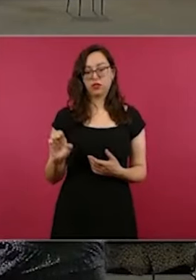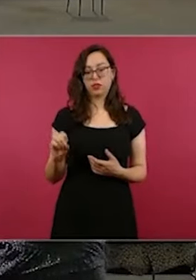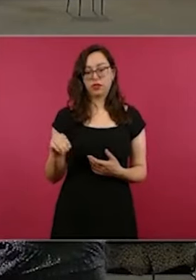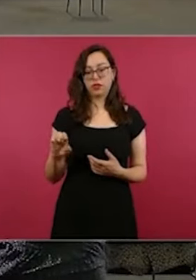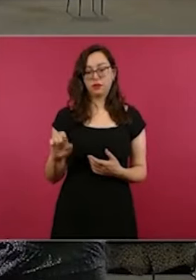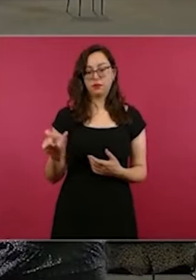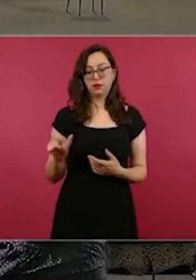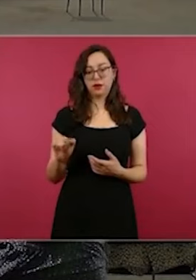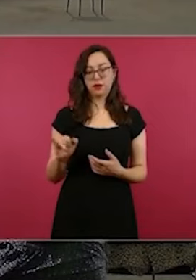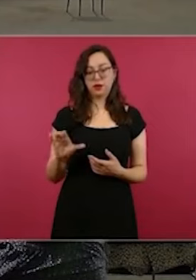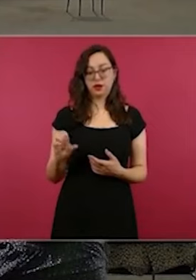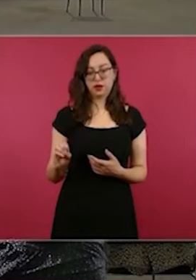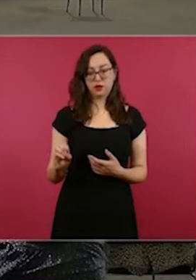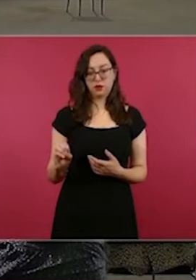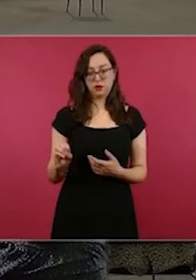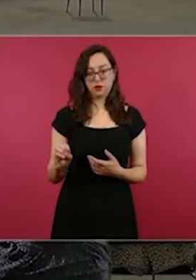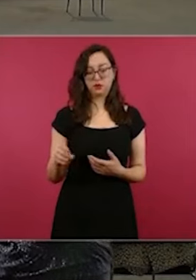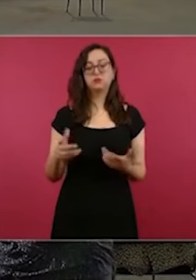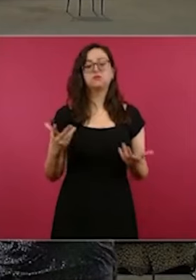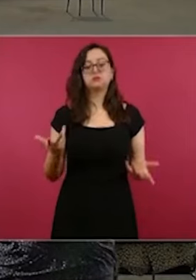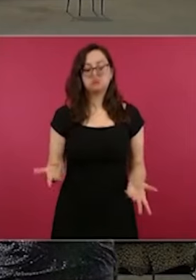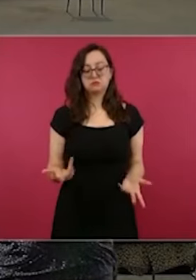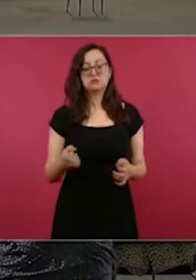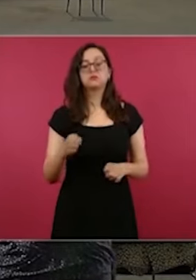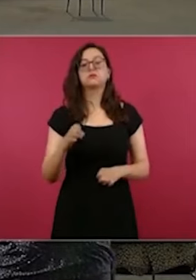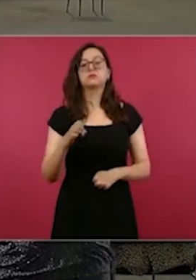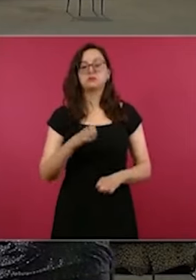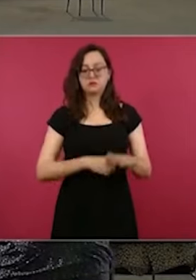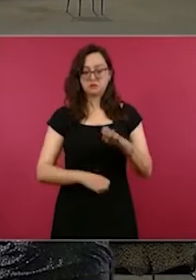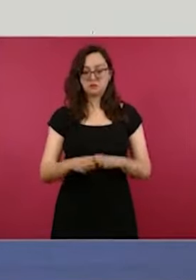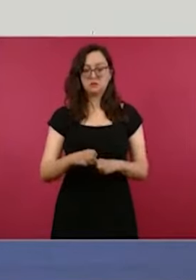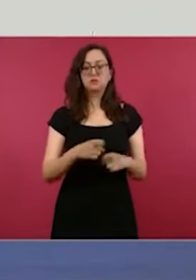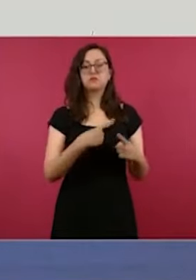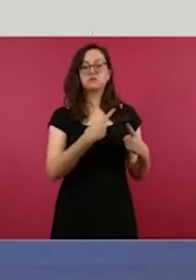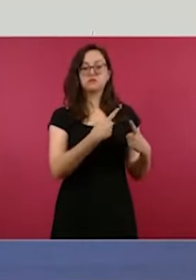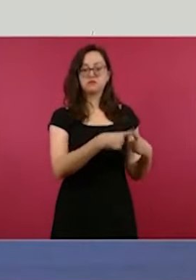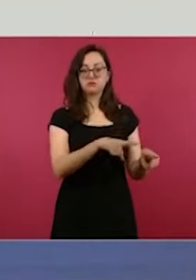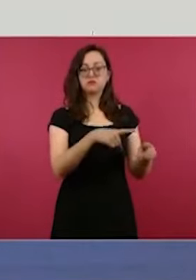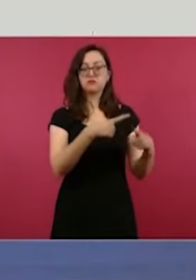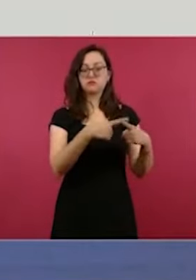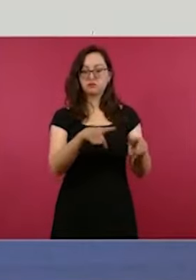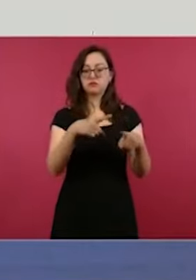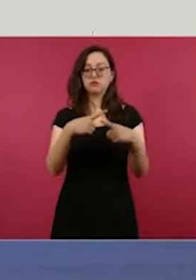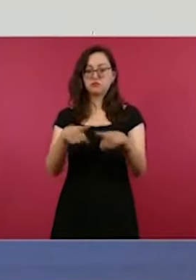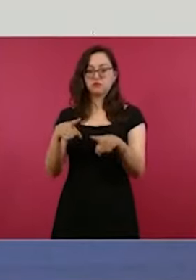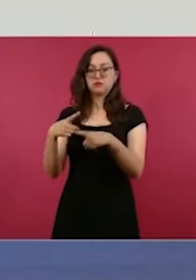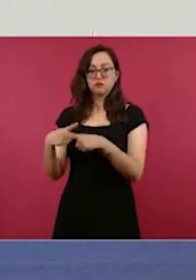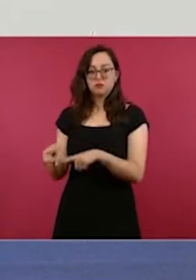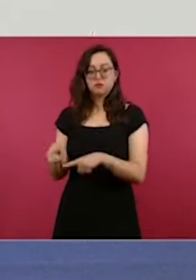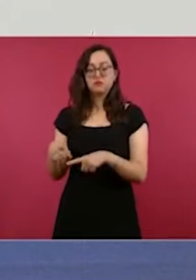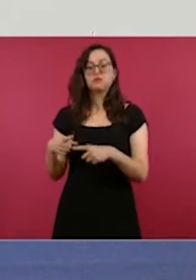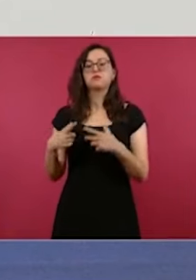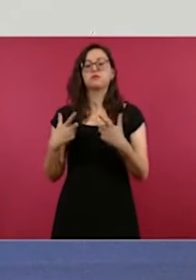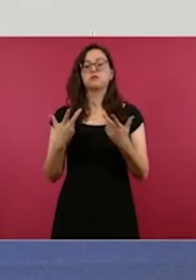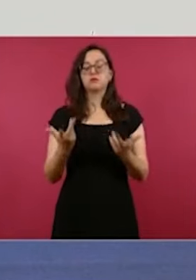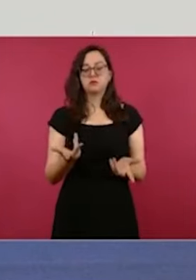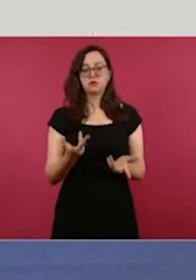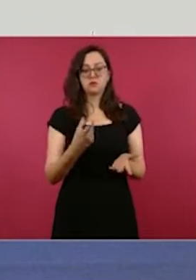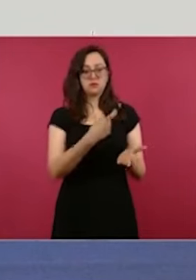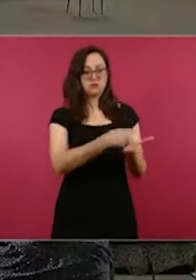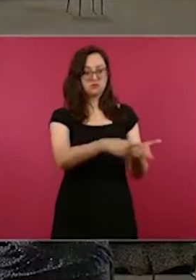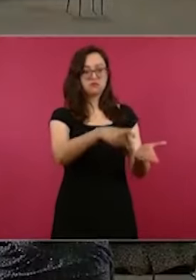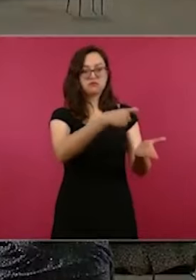y transparentes y solo así podremos avanzar hacia un México mejor la lucha contra la corrupción es una tarea ardua y